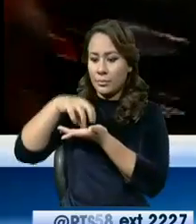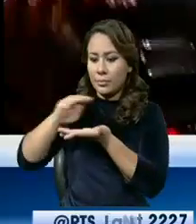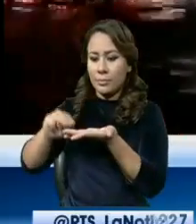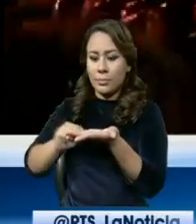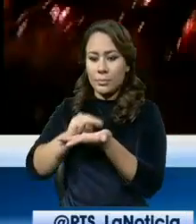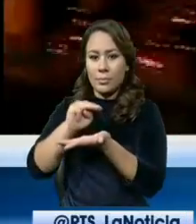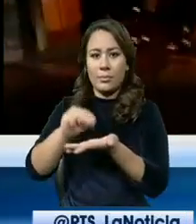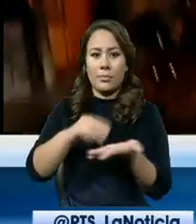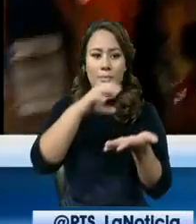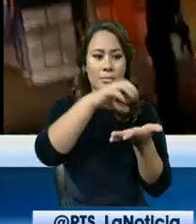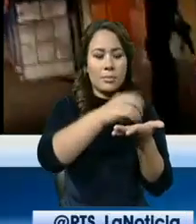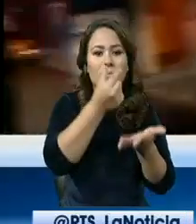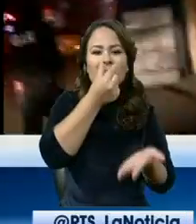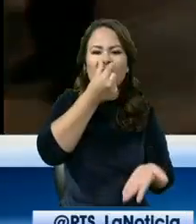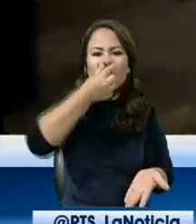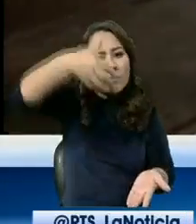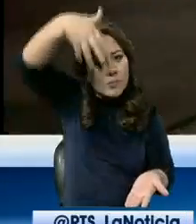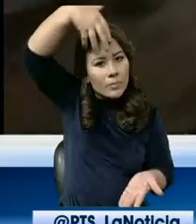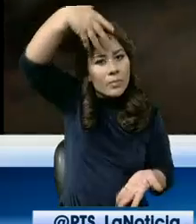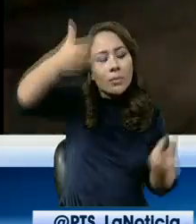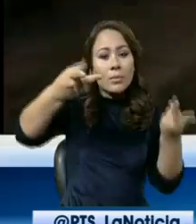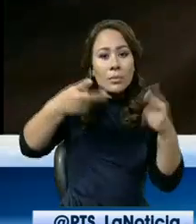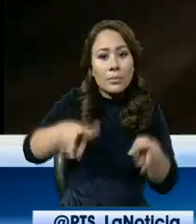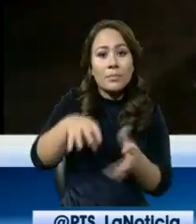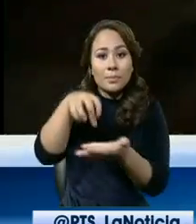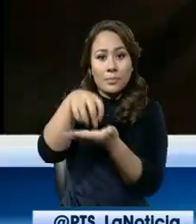Santo Domingo y Los Ríos.